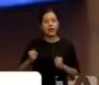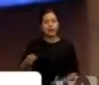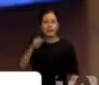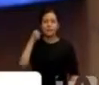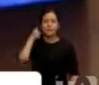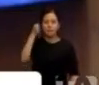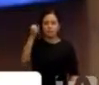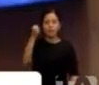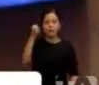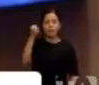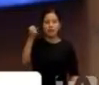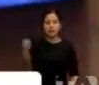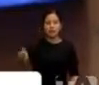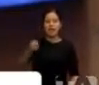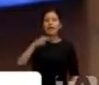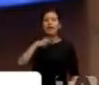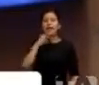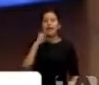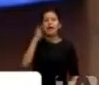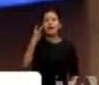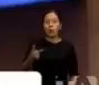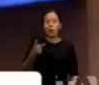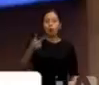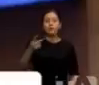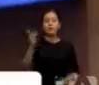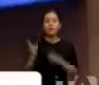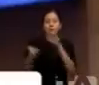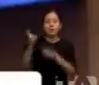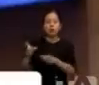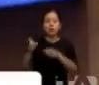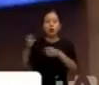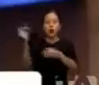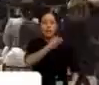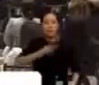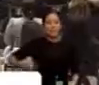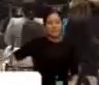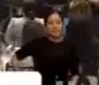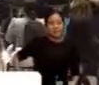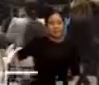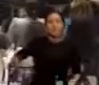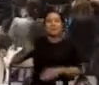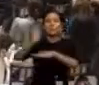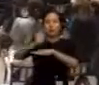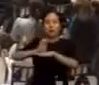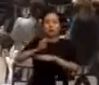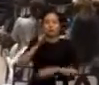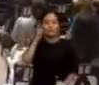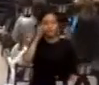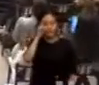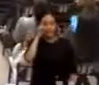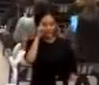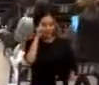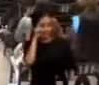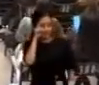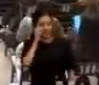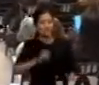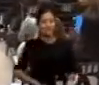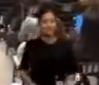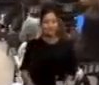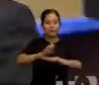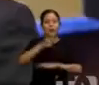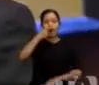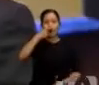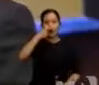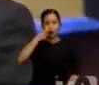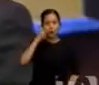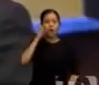asegurar que la voz del pueblo ecuatoriano expresada en las urnas sea respetada. La segunda locución le correspondió al presidente de la